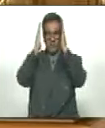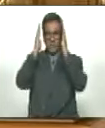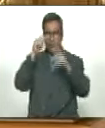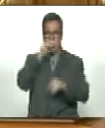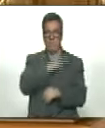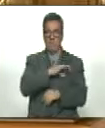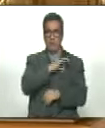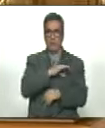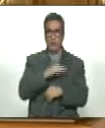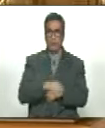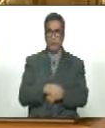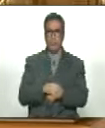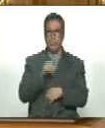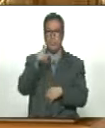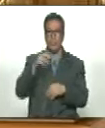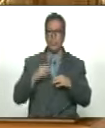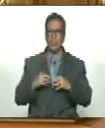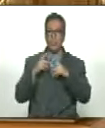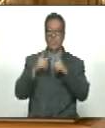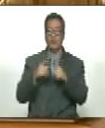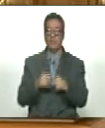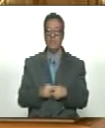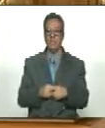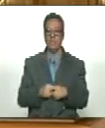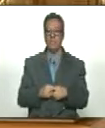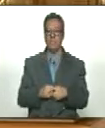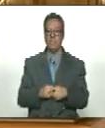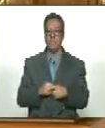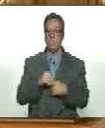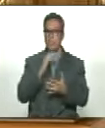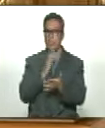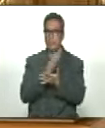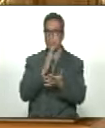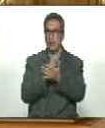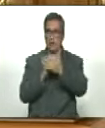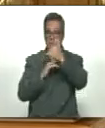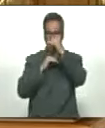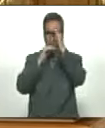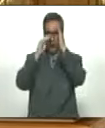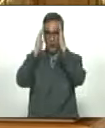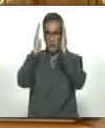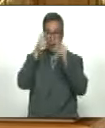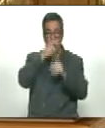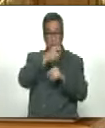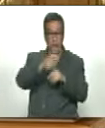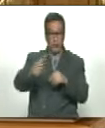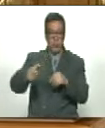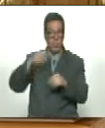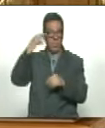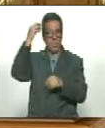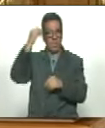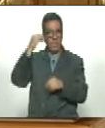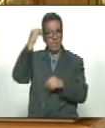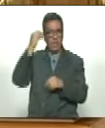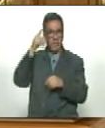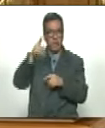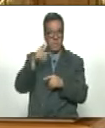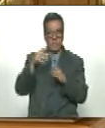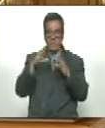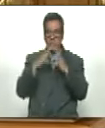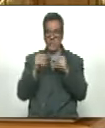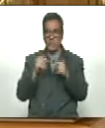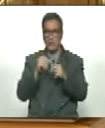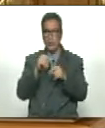social. En este caso, siempre atendiendo al pueblo, pero pensando en las